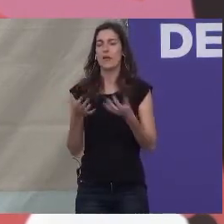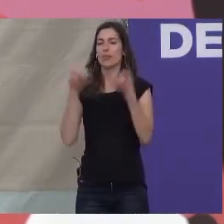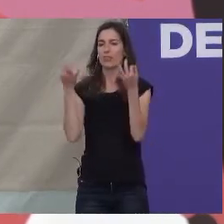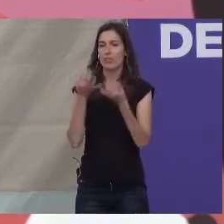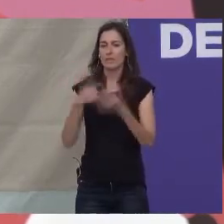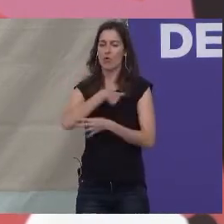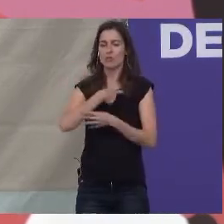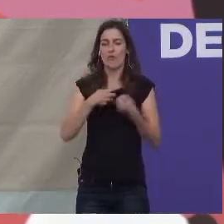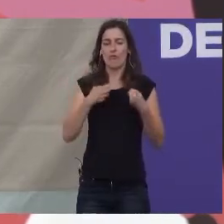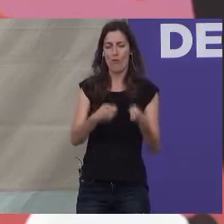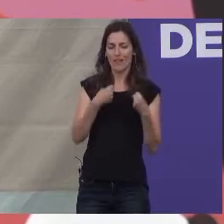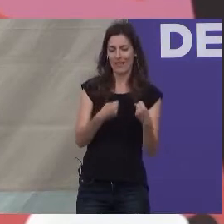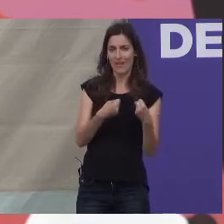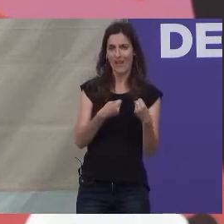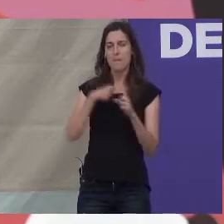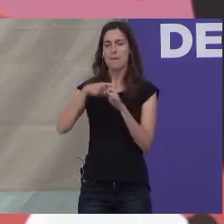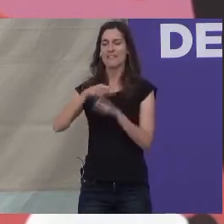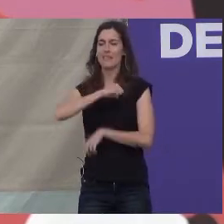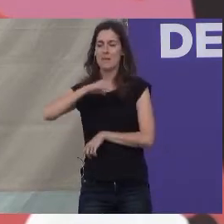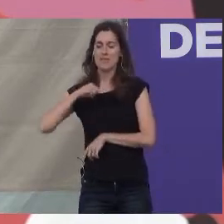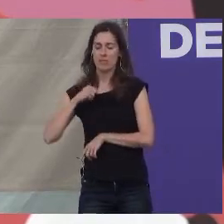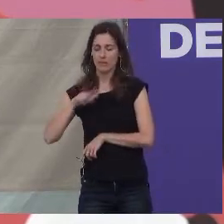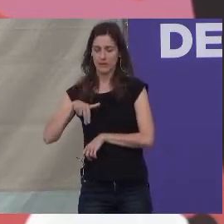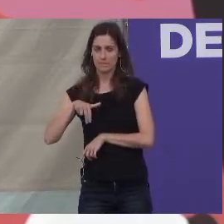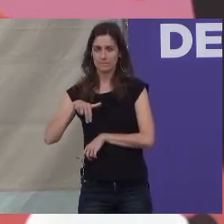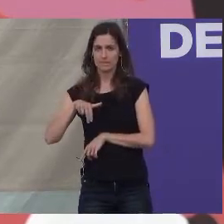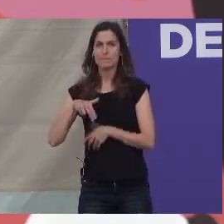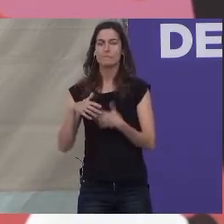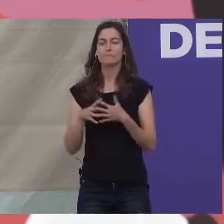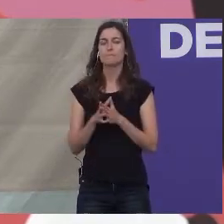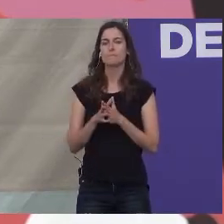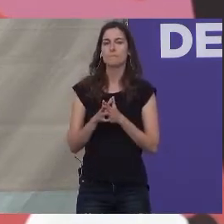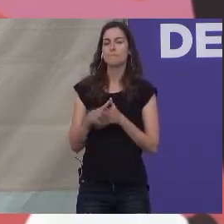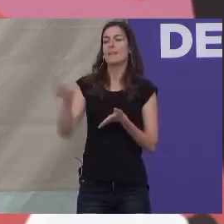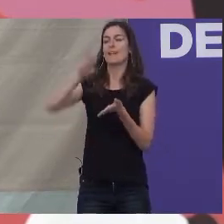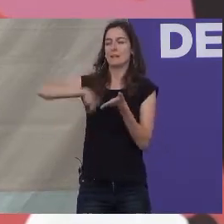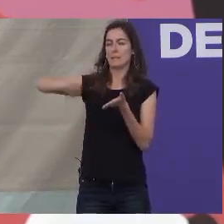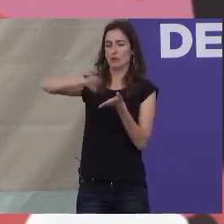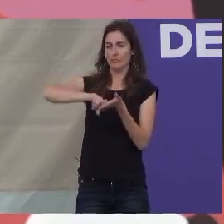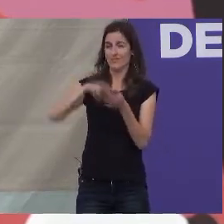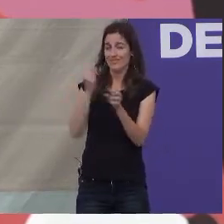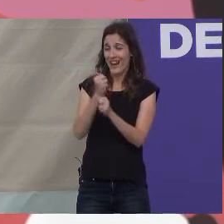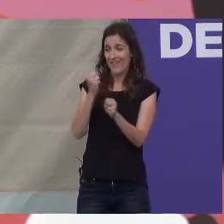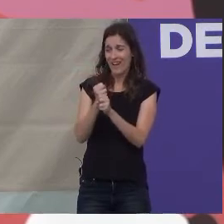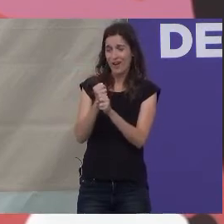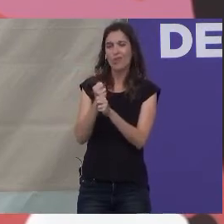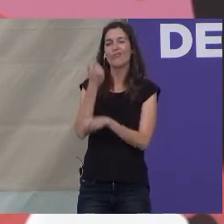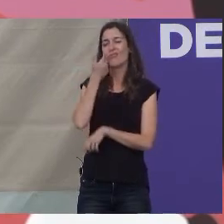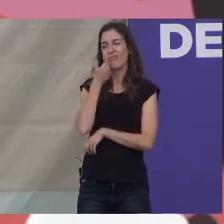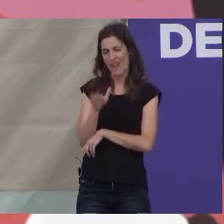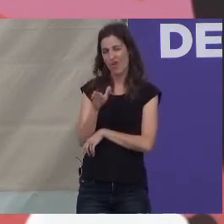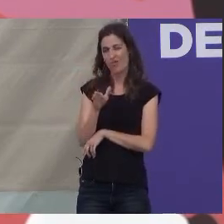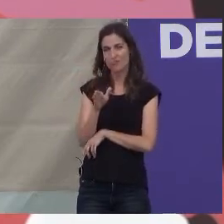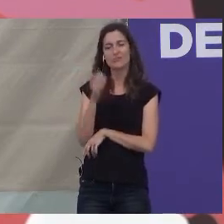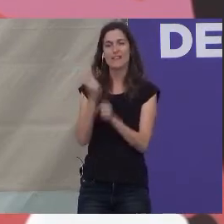conseguir no solo una comisión fuerte, sino también independencia. Y vuelvo a repetir, es un trabajo muy feo, es un trabajo que no se